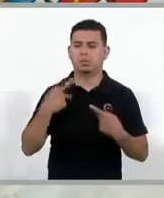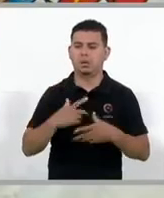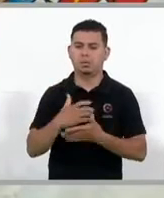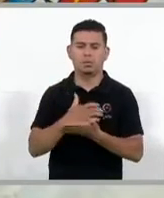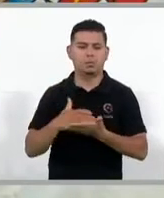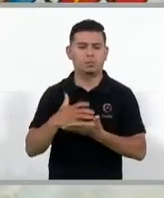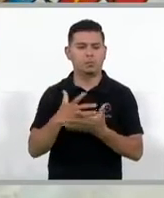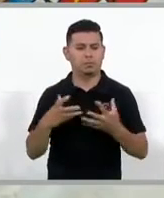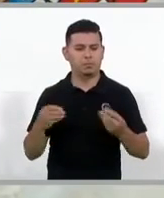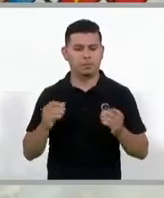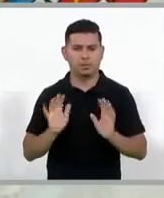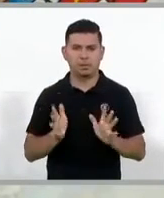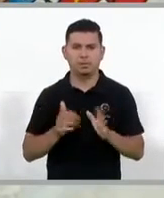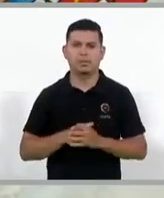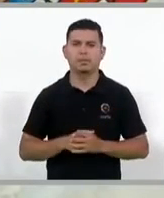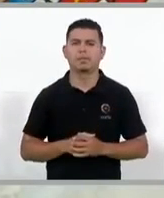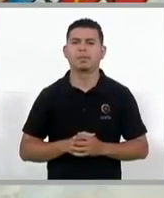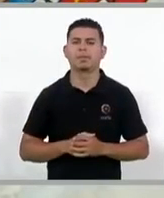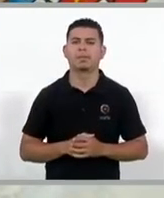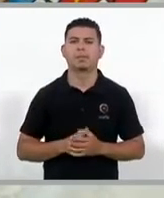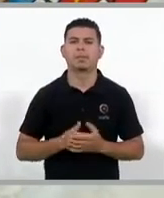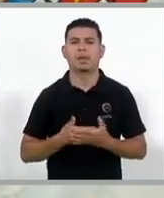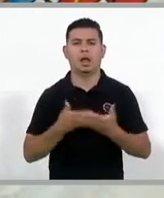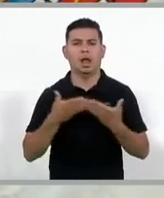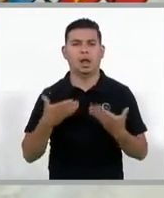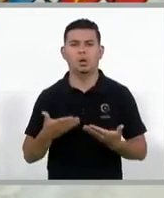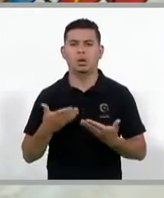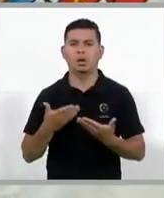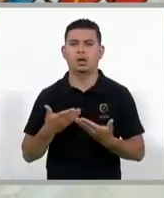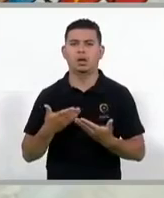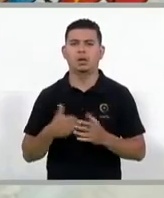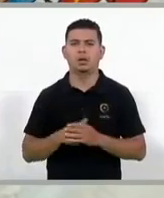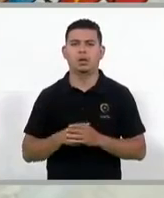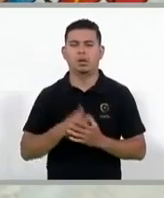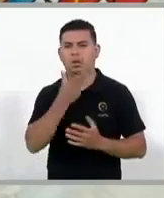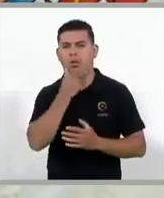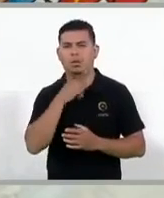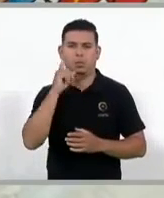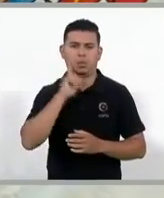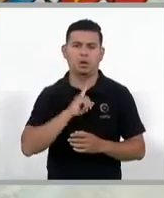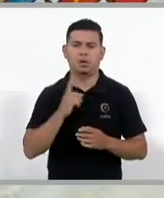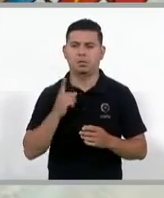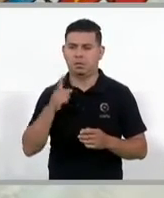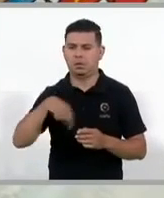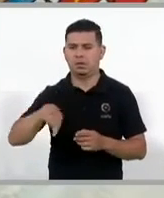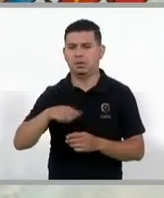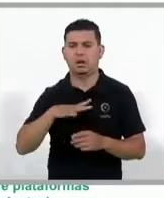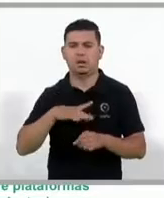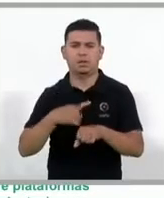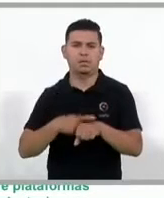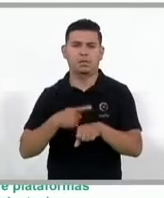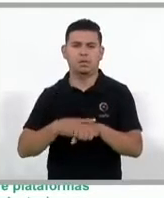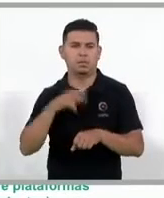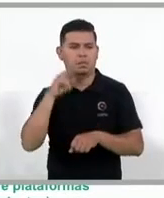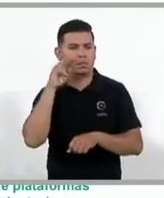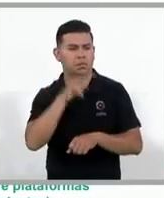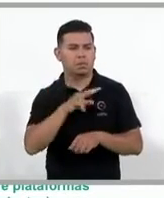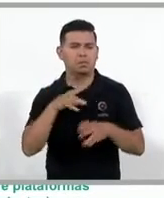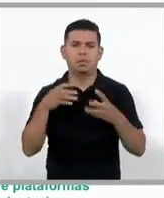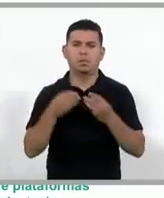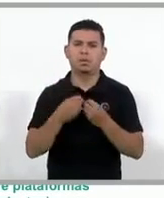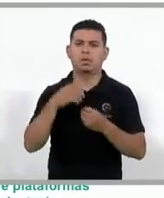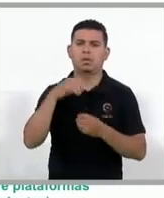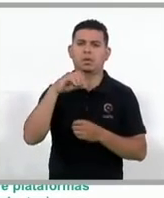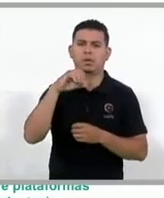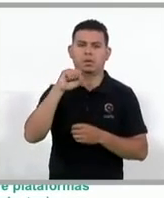recuperados de acuerdo a la distribución por sexo del total de los casos confirmados observamos que el 60 por